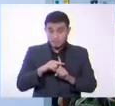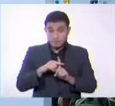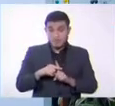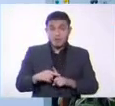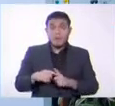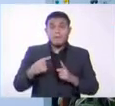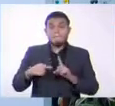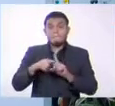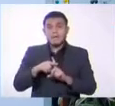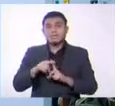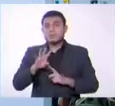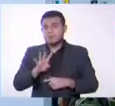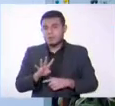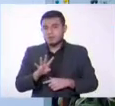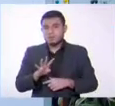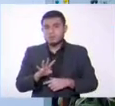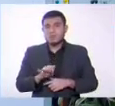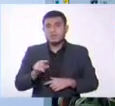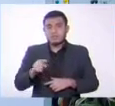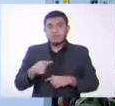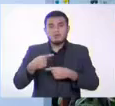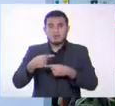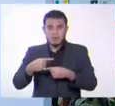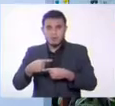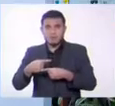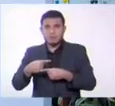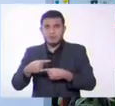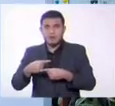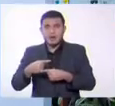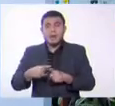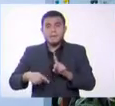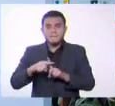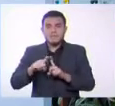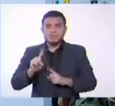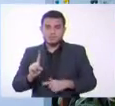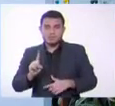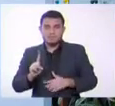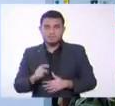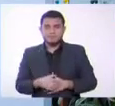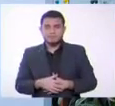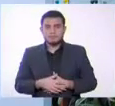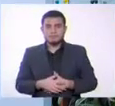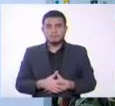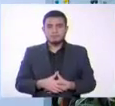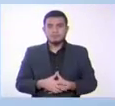+4. Y eso será igual a +1.